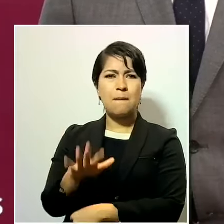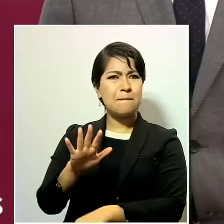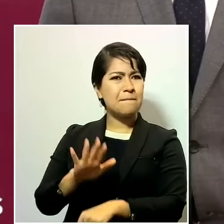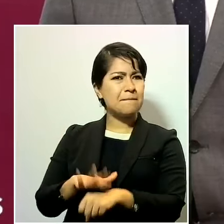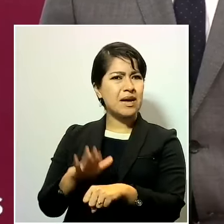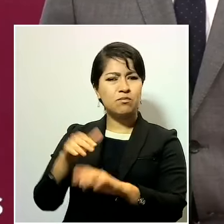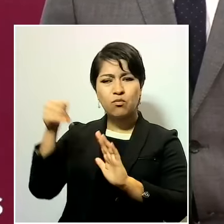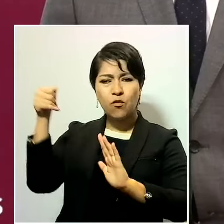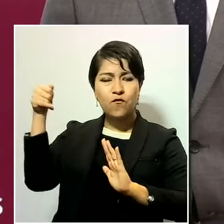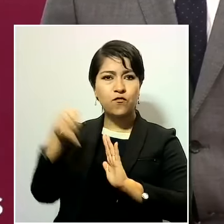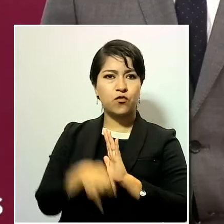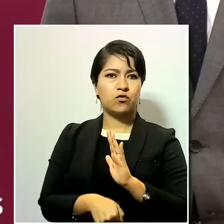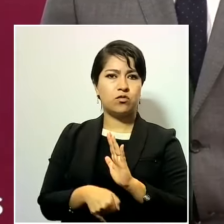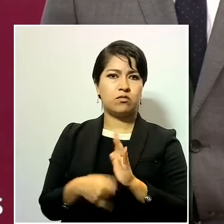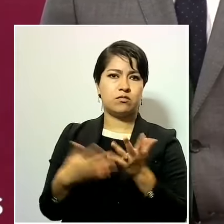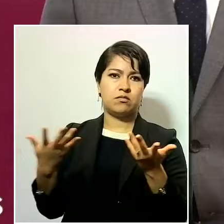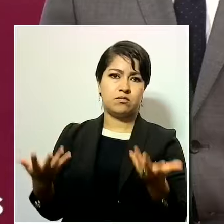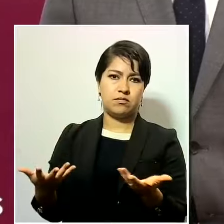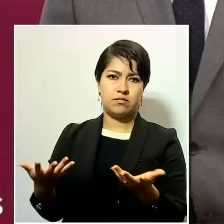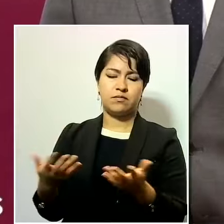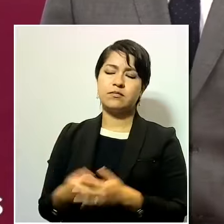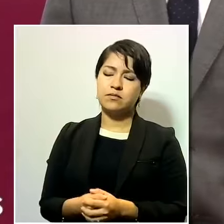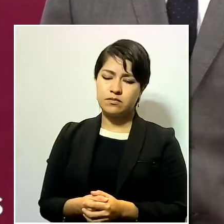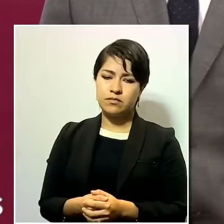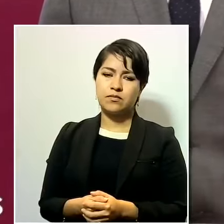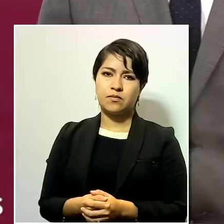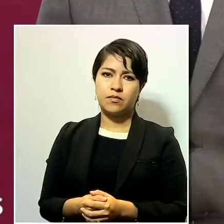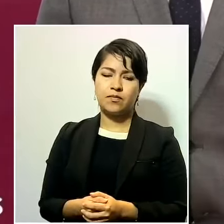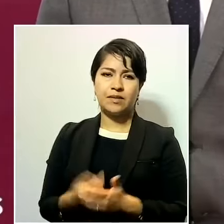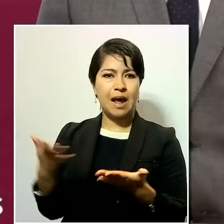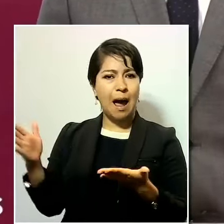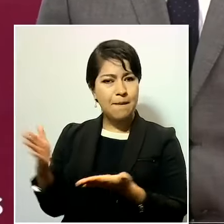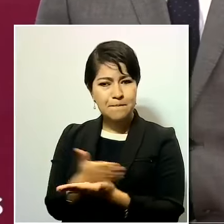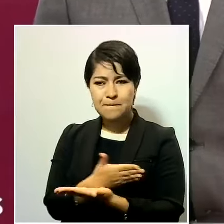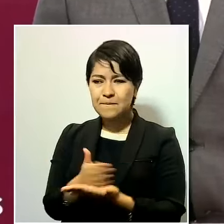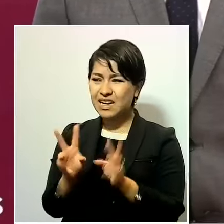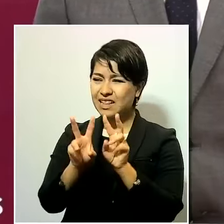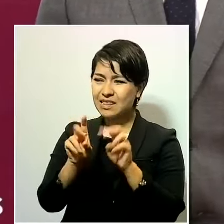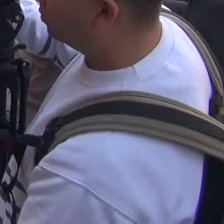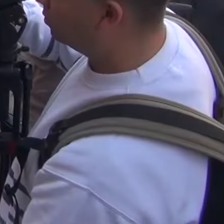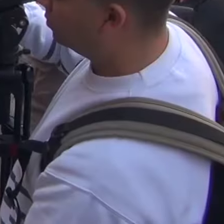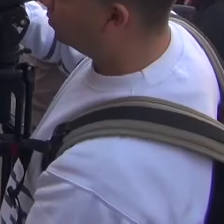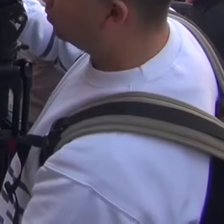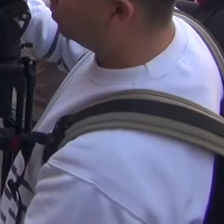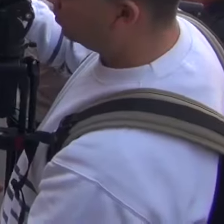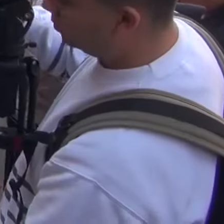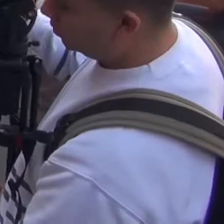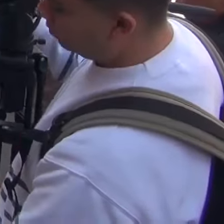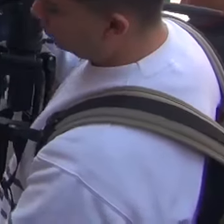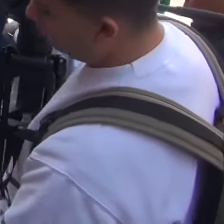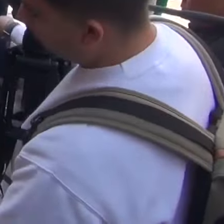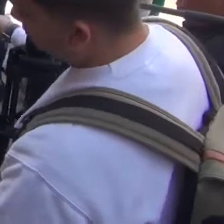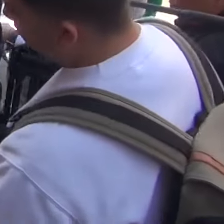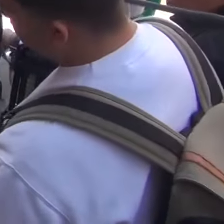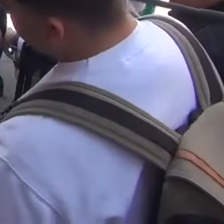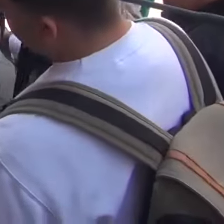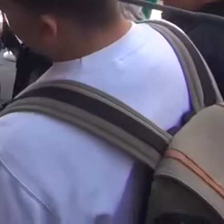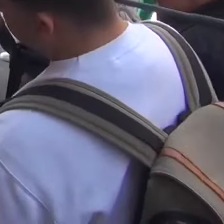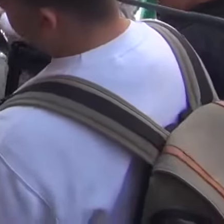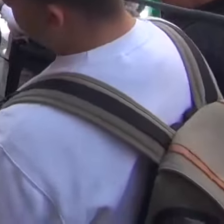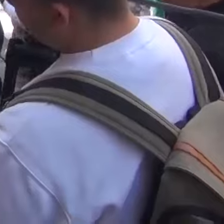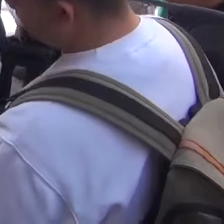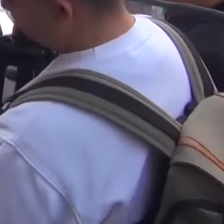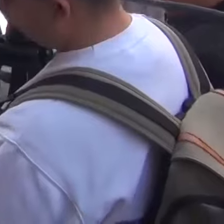Más allá de las de los intereses o las disputas políticas la muerte de Cruz olí causó revuelo en la comunidad